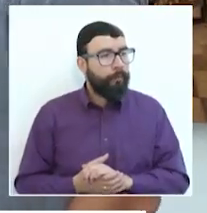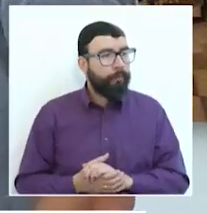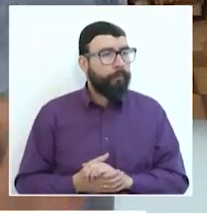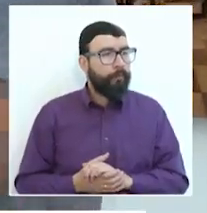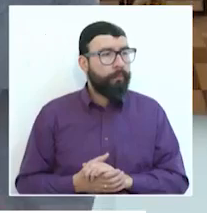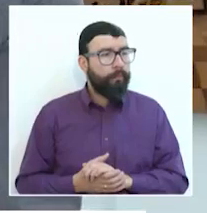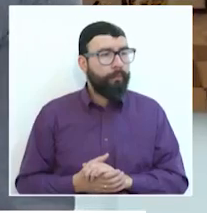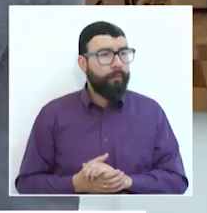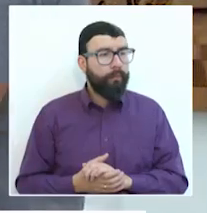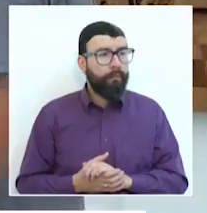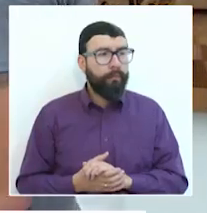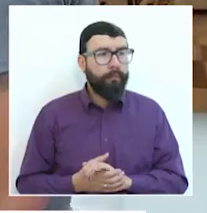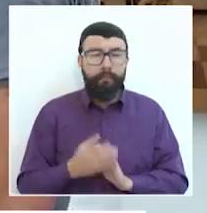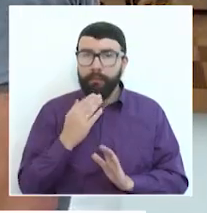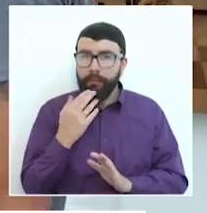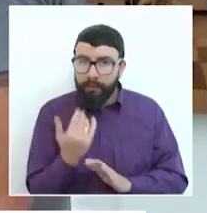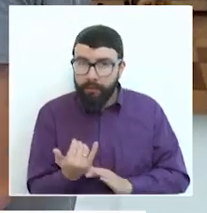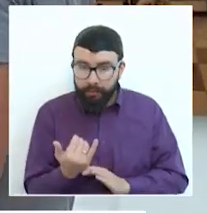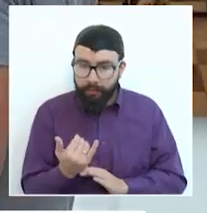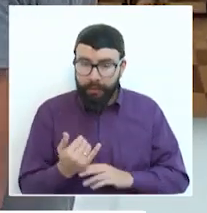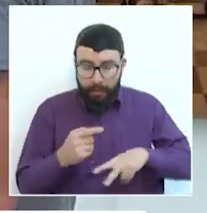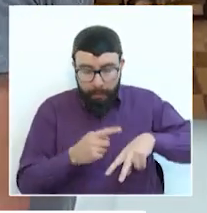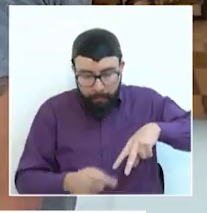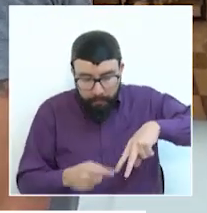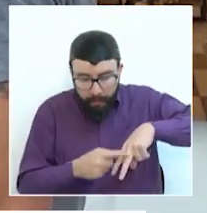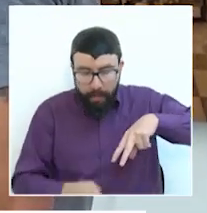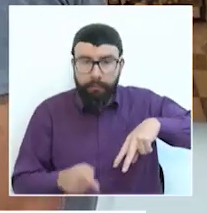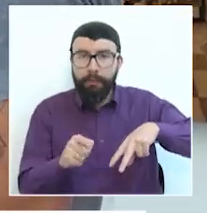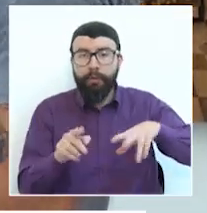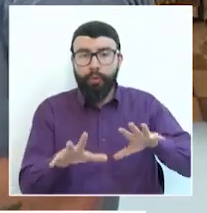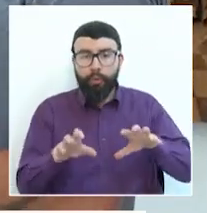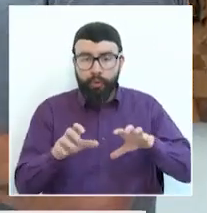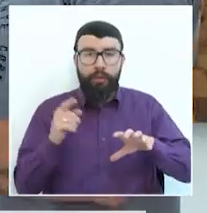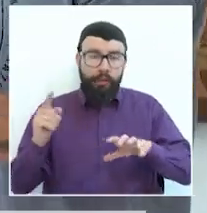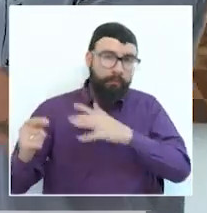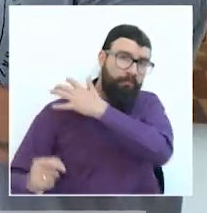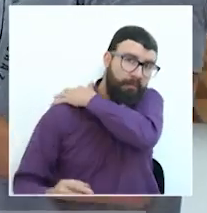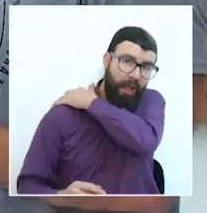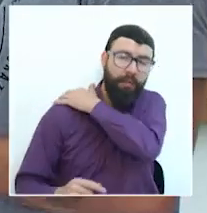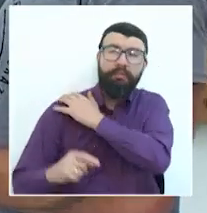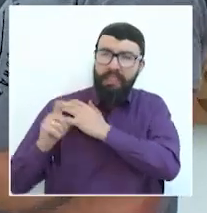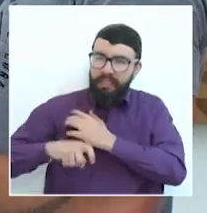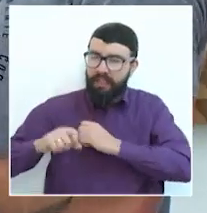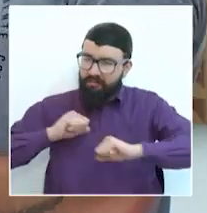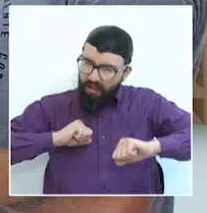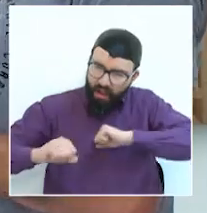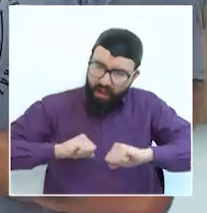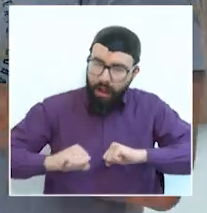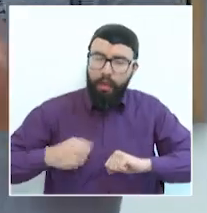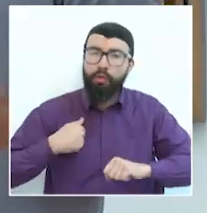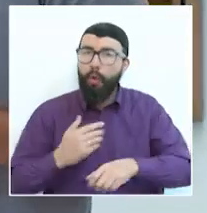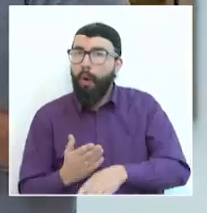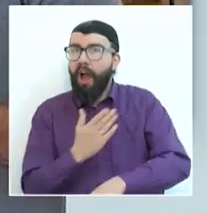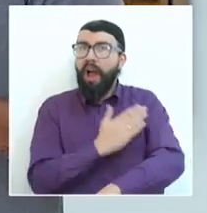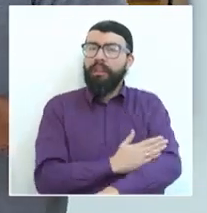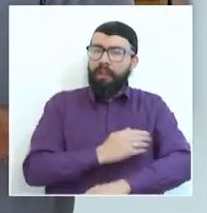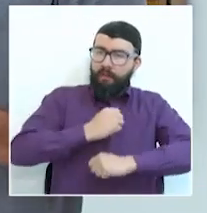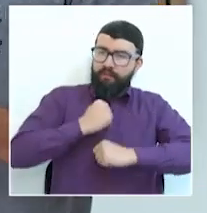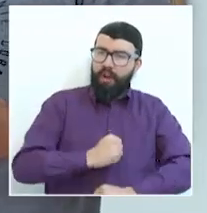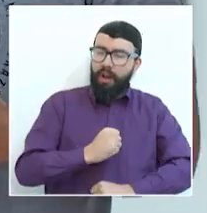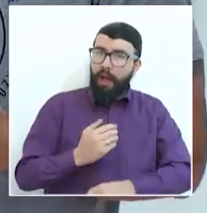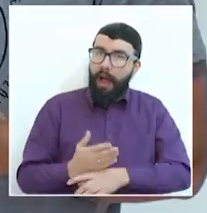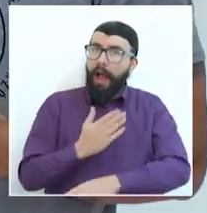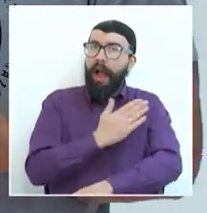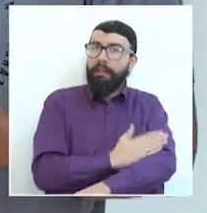la parte de la pierna, los glúteos y la espalda necesita ser trabajada. Yo, antes que trabajar en un fortalecimiento,